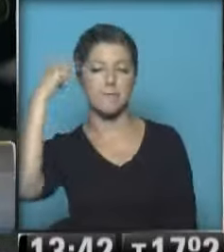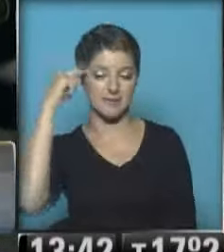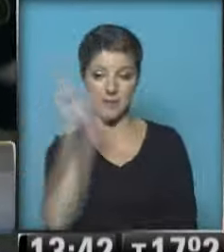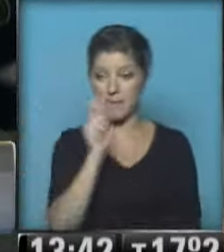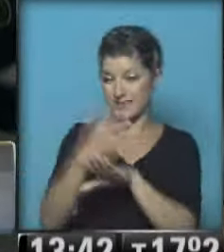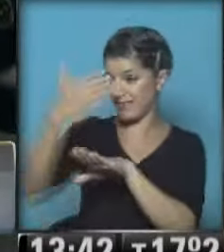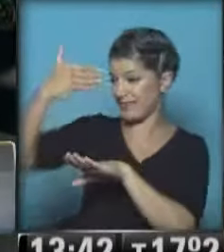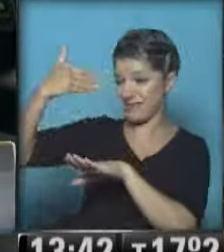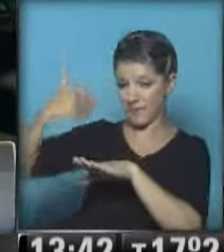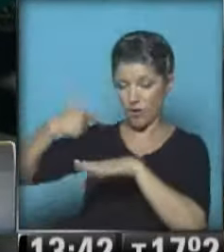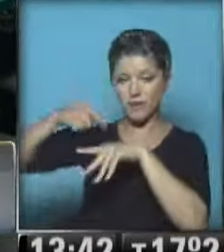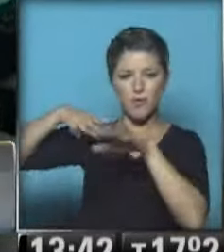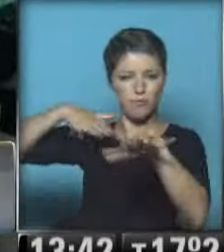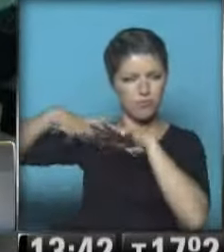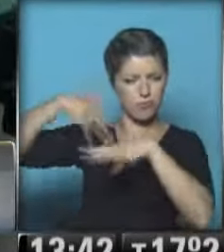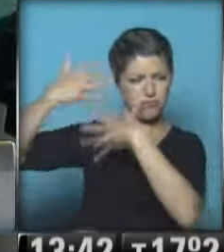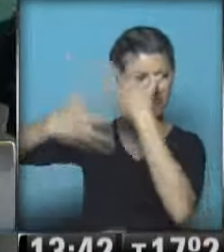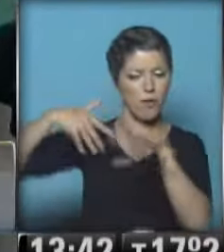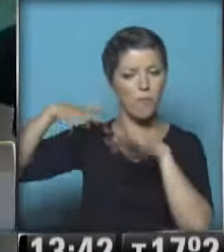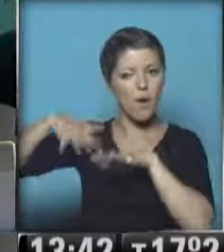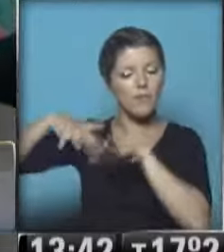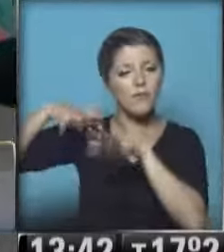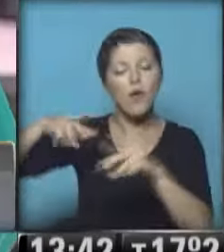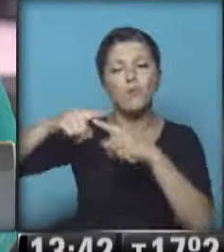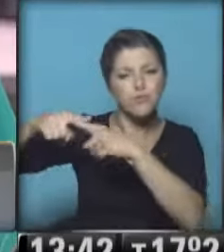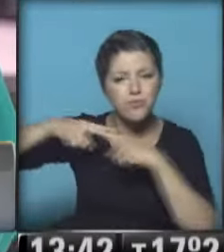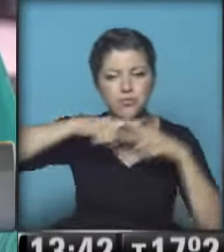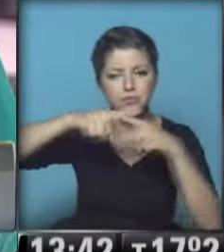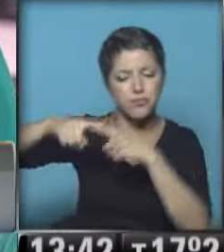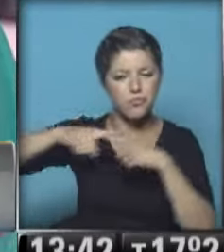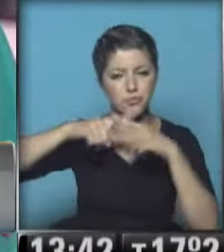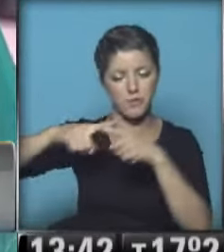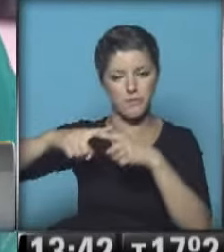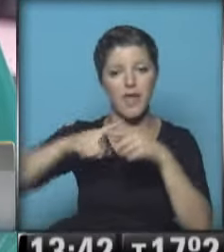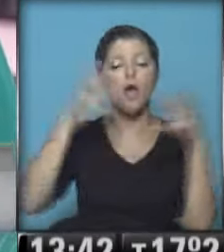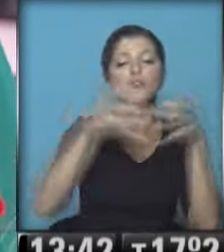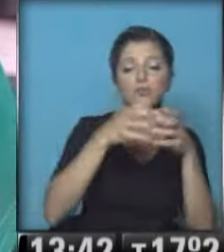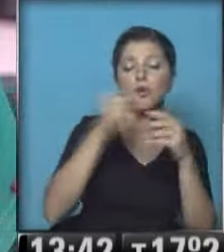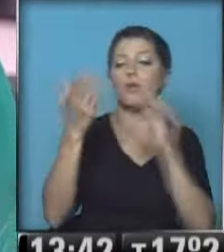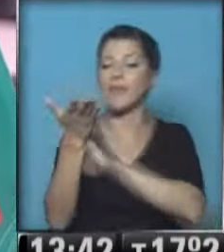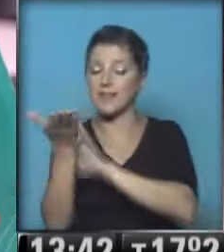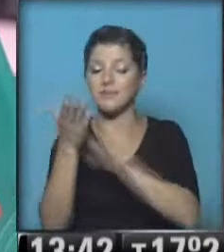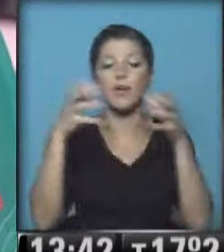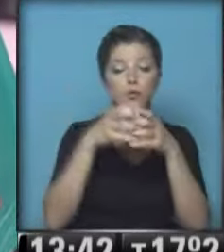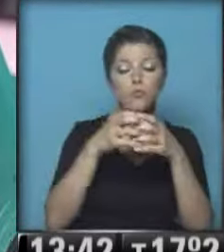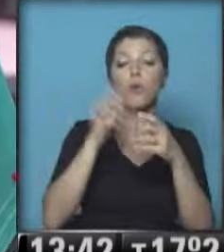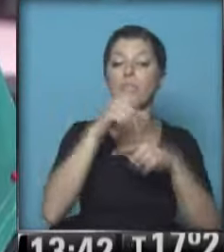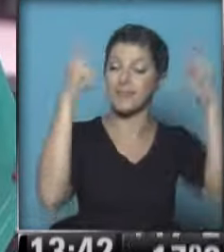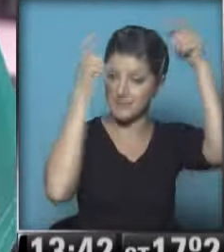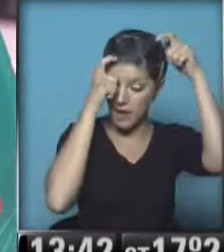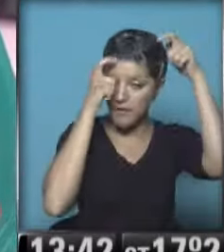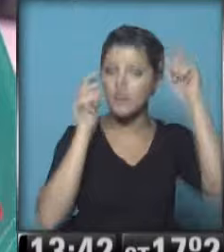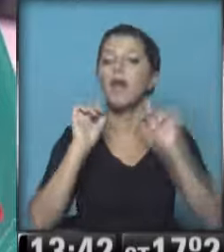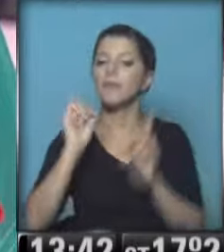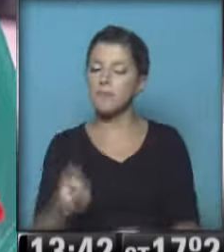hubo estas manifestaciones, esta situación de enormes enfrentamientos entre sectores de derecha y sectores chavistas, también se